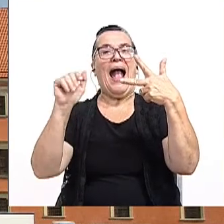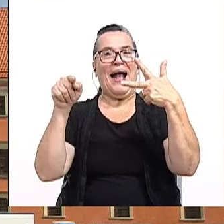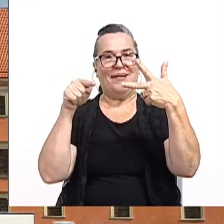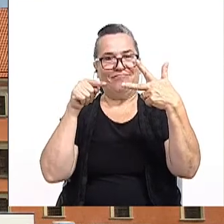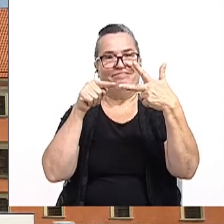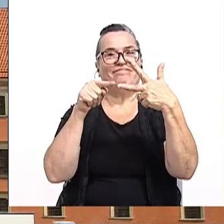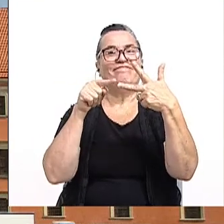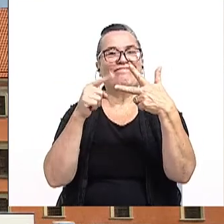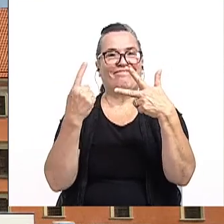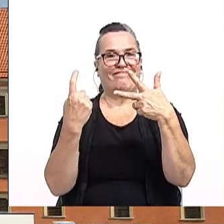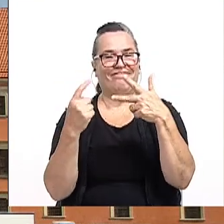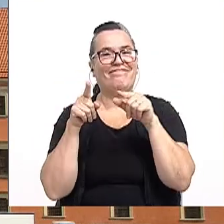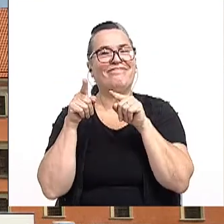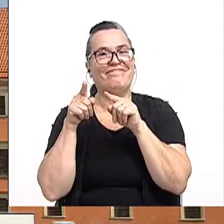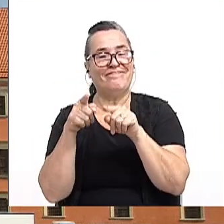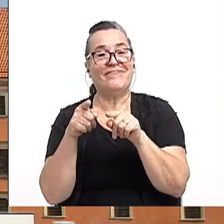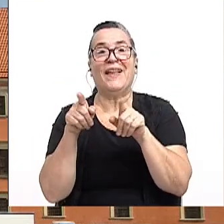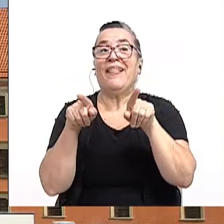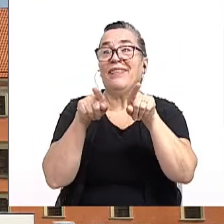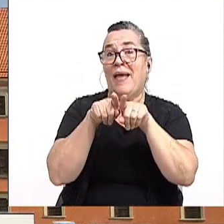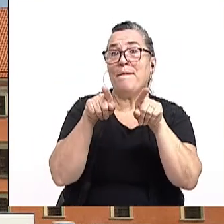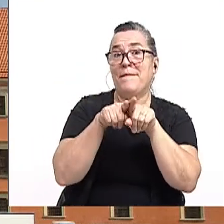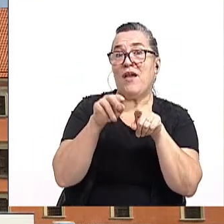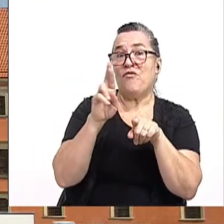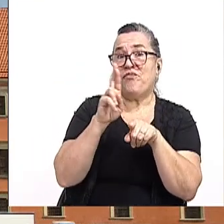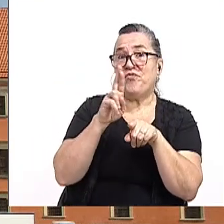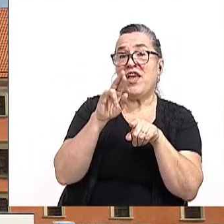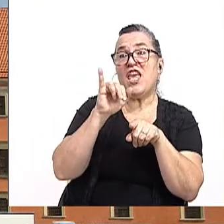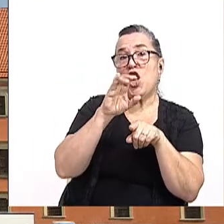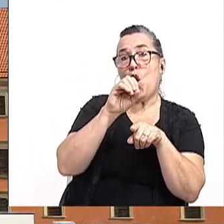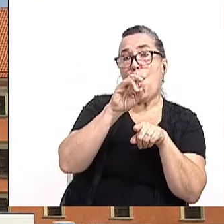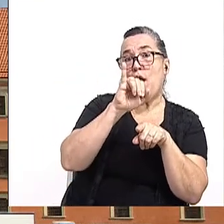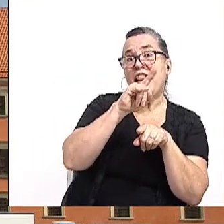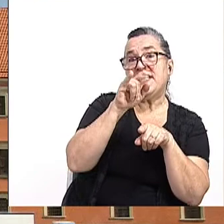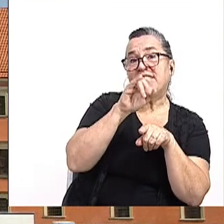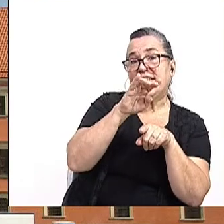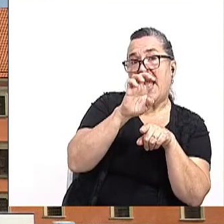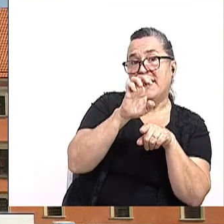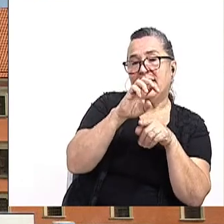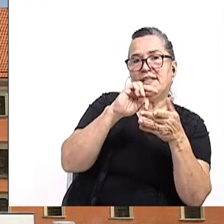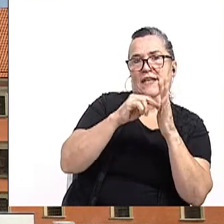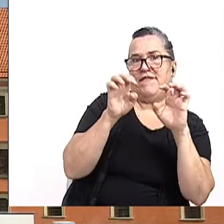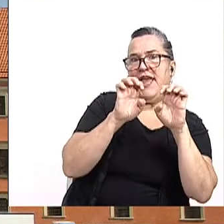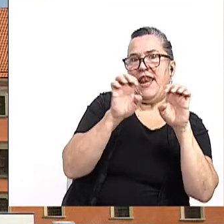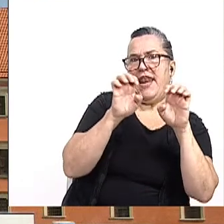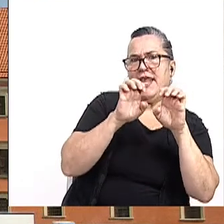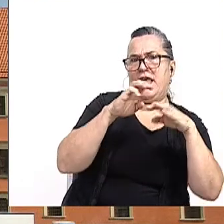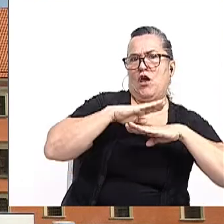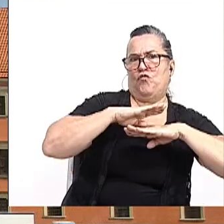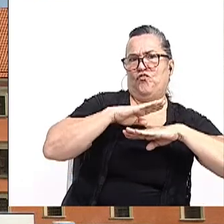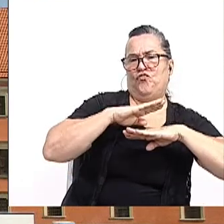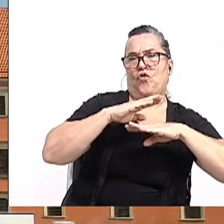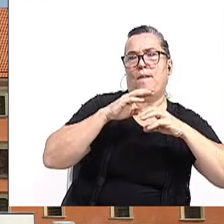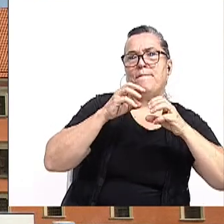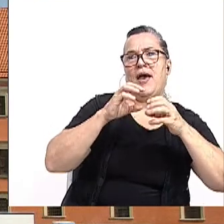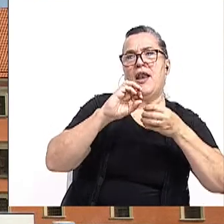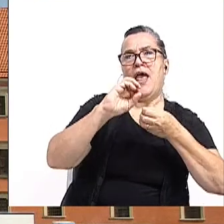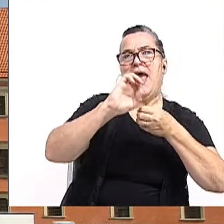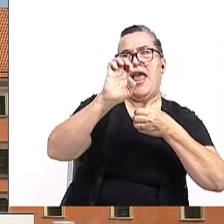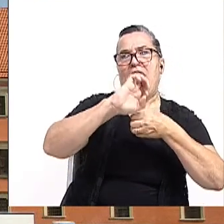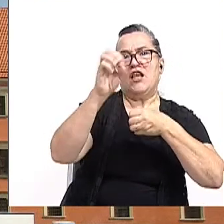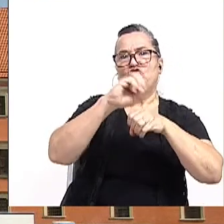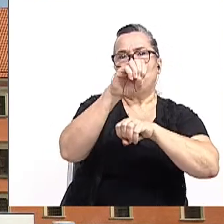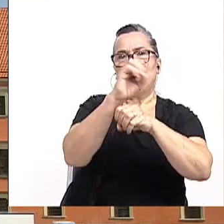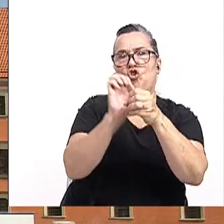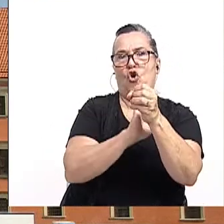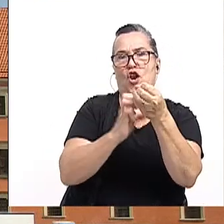radiación gamma. Muy bien. También es radiación ionizante, es decir, tiene energía suficiente para desprender electrones de